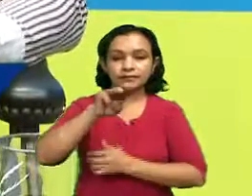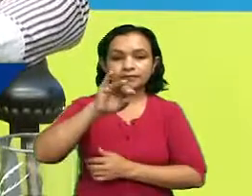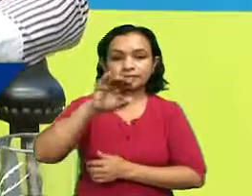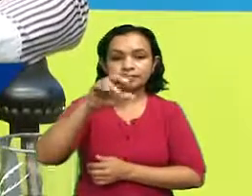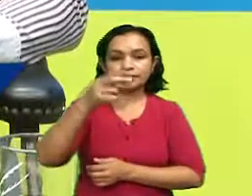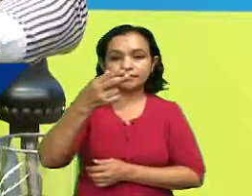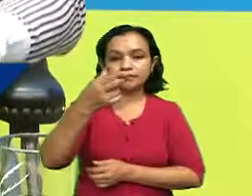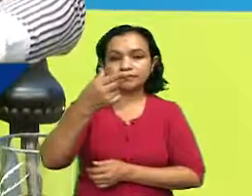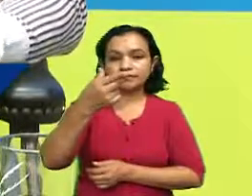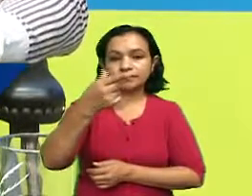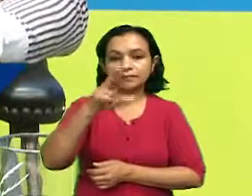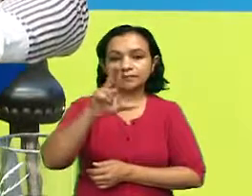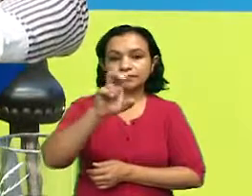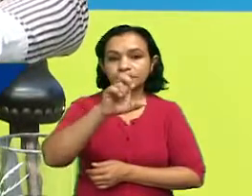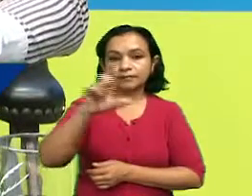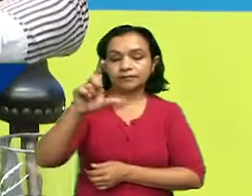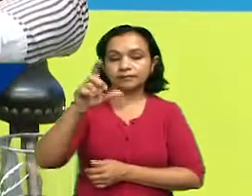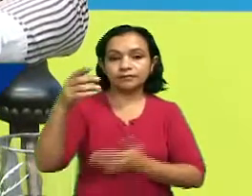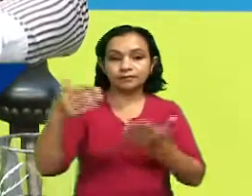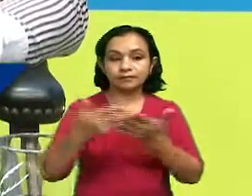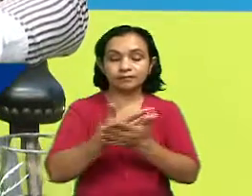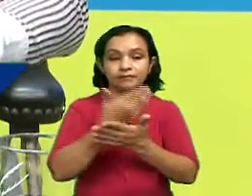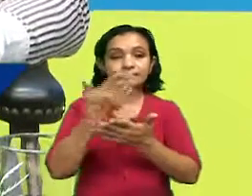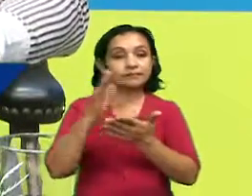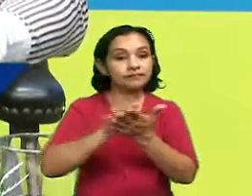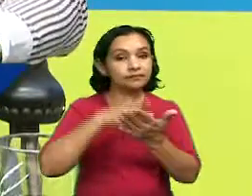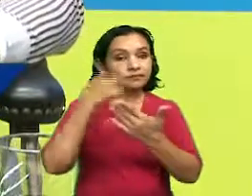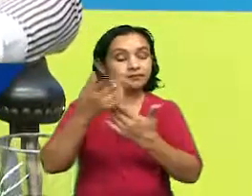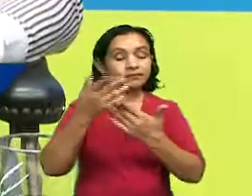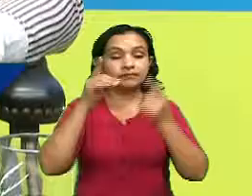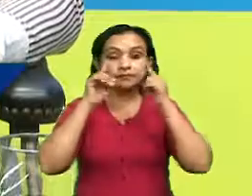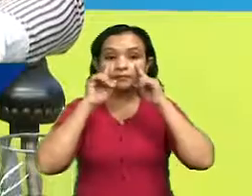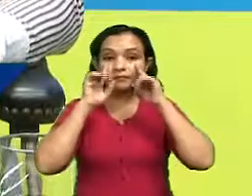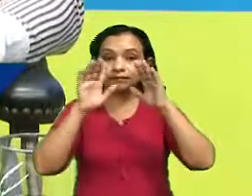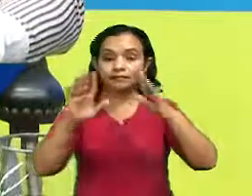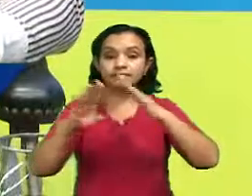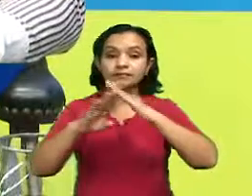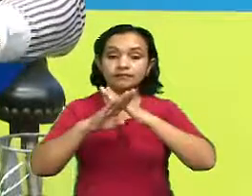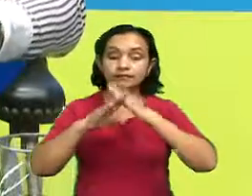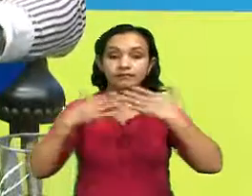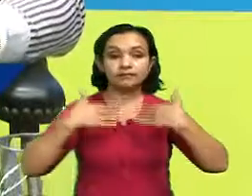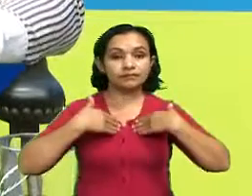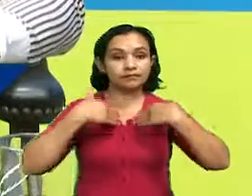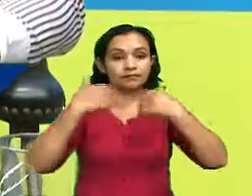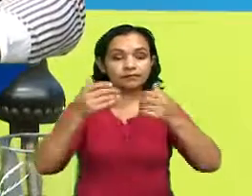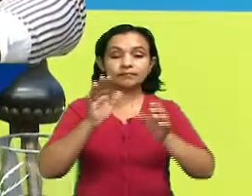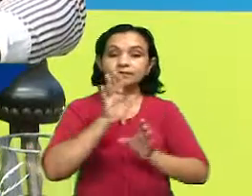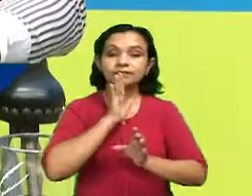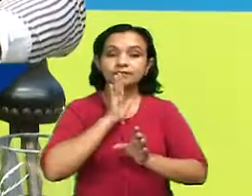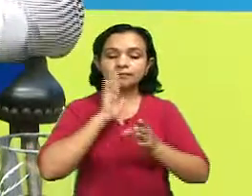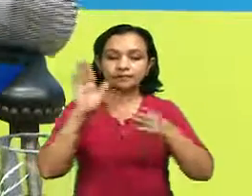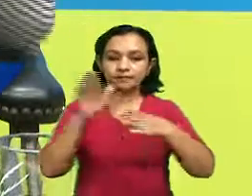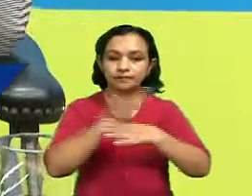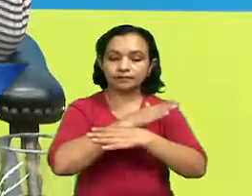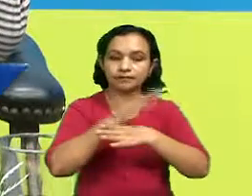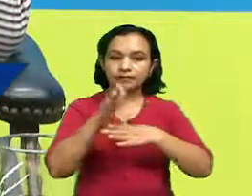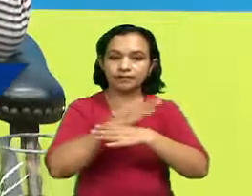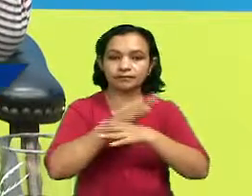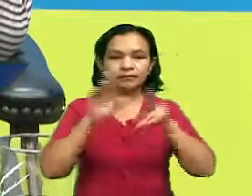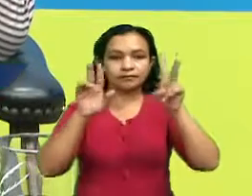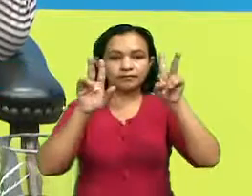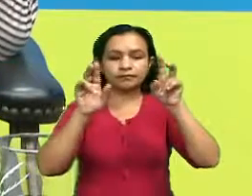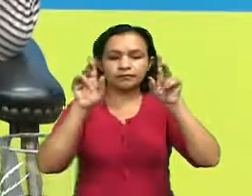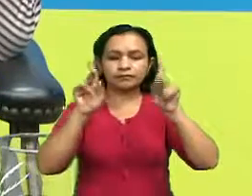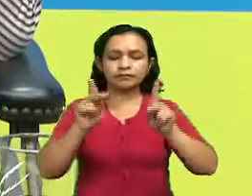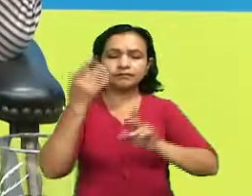doy la bienvenida a un programa más de Prevenir es Salud, un programa donde estamos conversando sobre los diferentes padecimientos que afectan